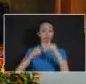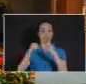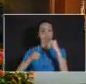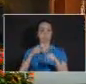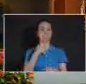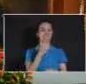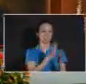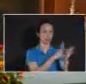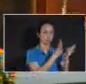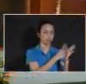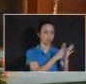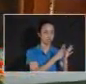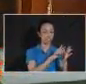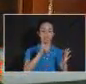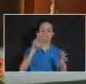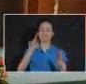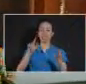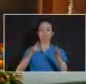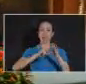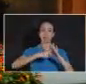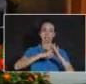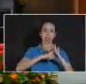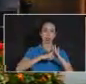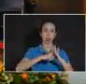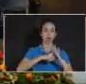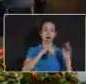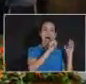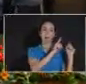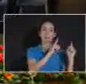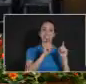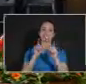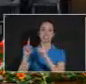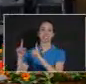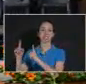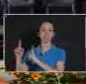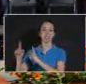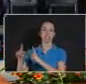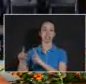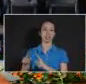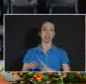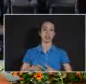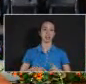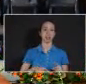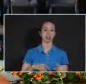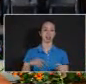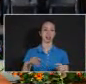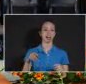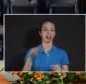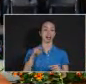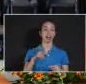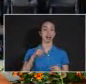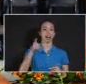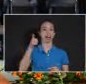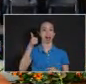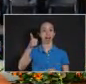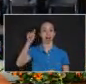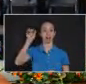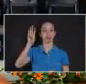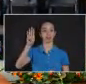él empezó a perseguir en la batalla, ya se había terminado la batalla, y él empezó a perseguir a este,